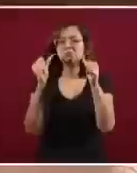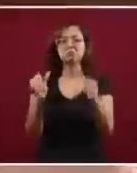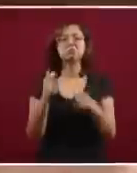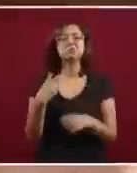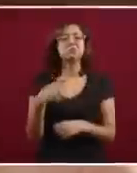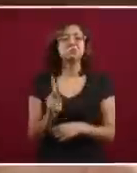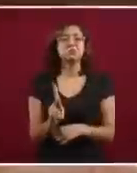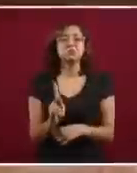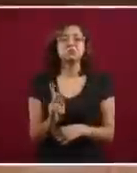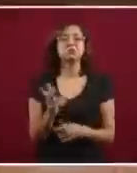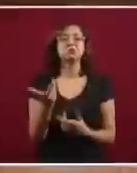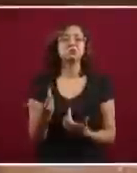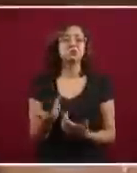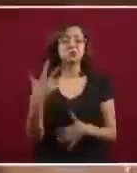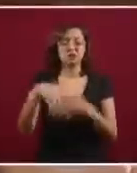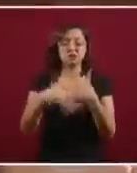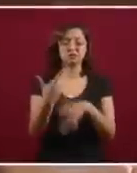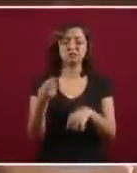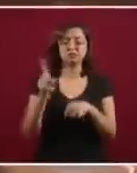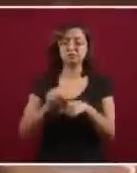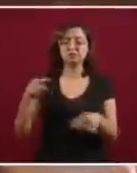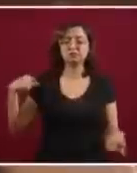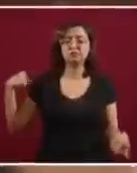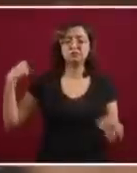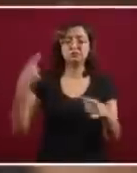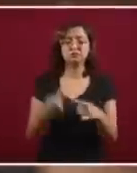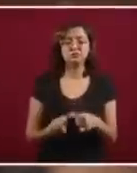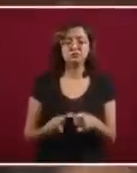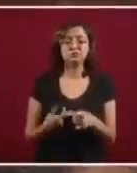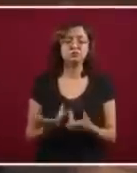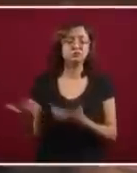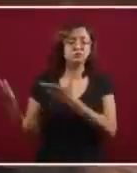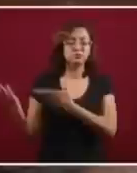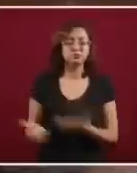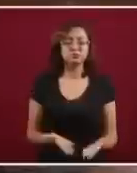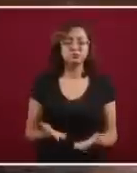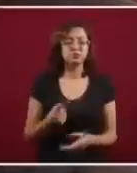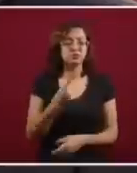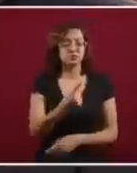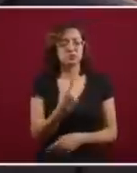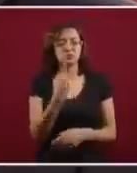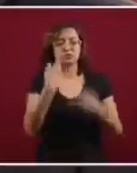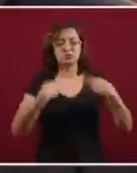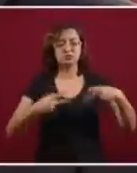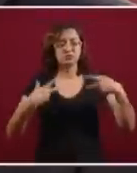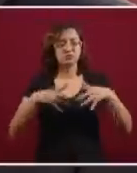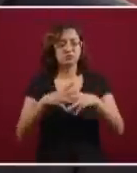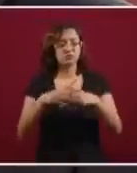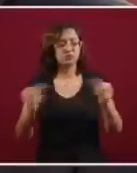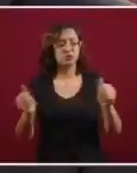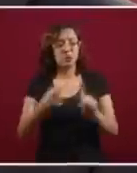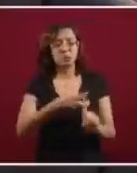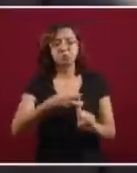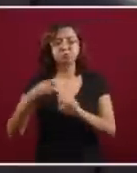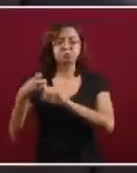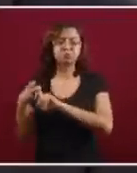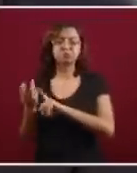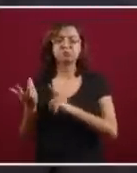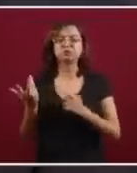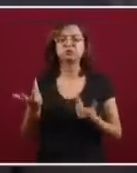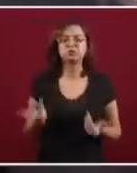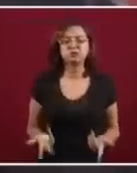palacio nacional porque desaparecieron a uno de sus de sus integrantes que quieren pues obviamente